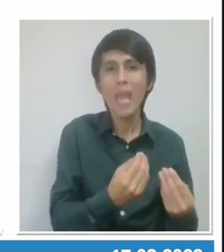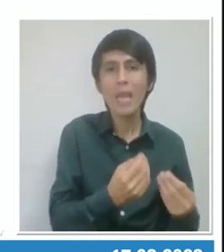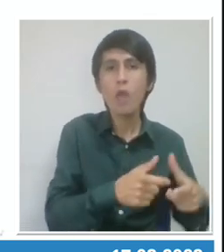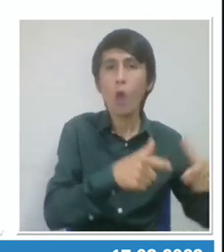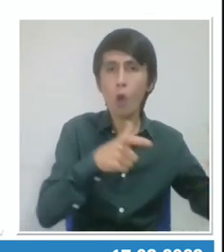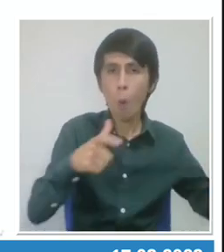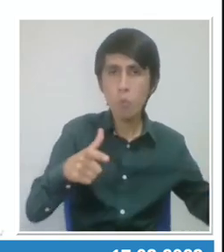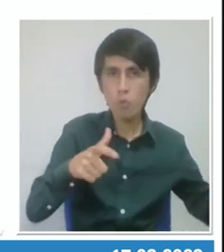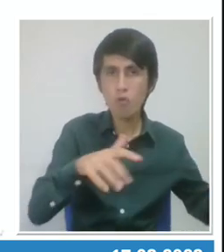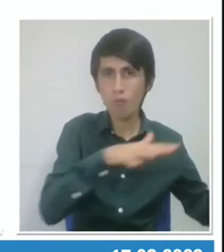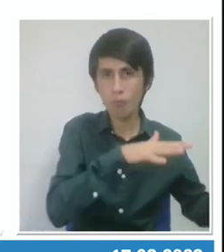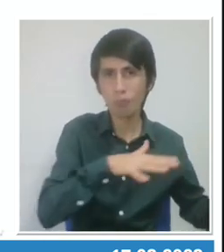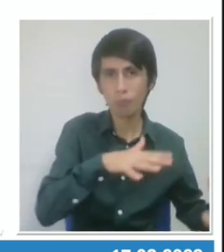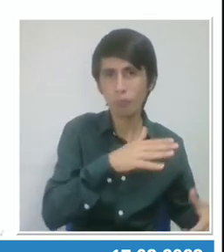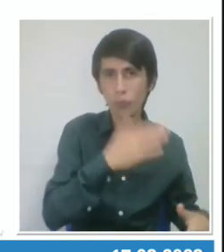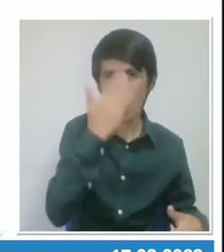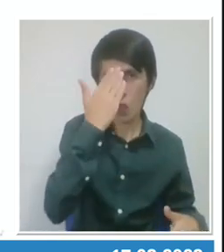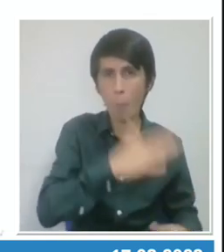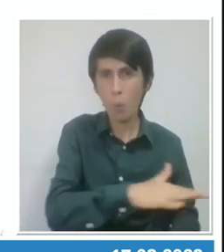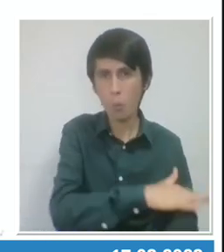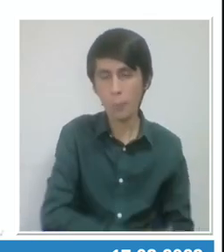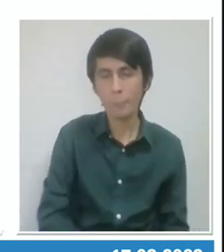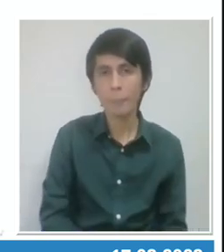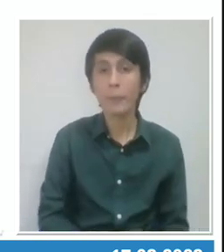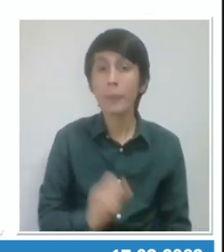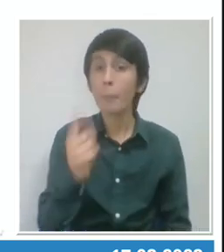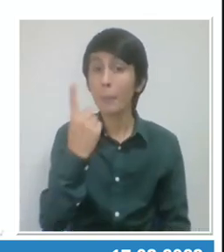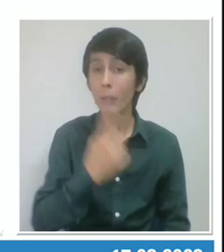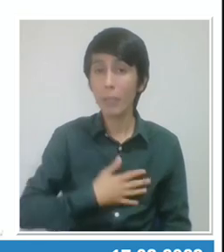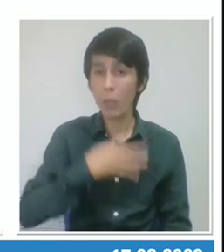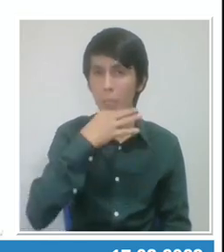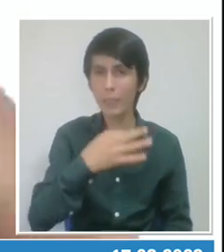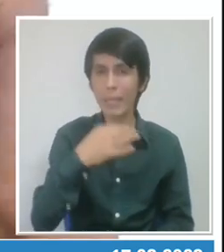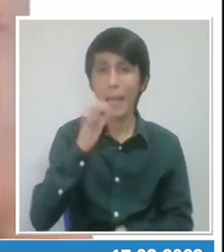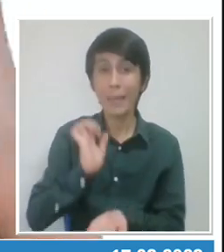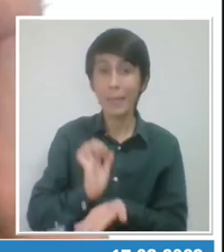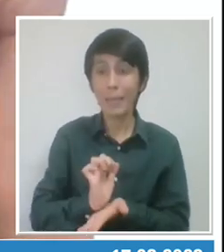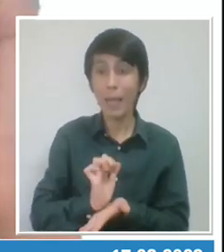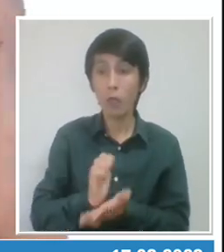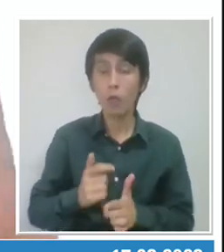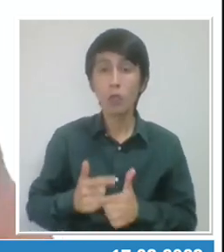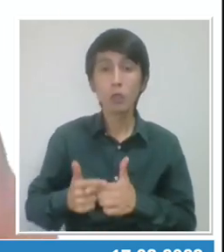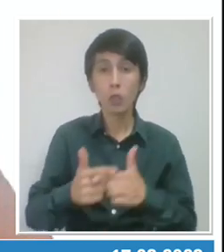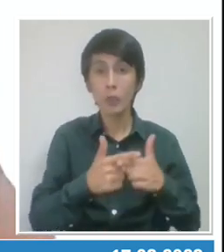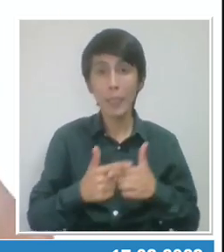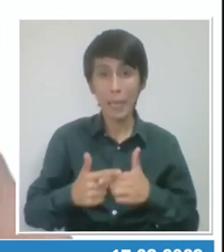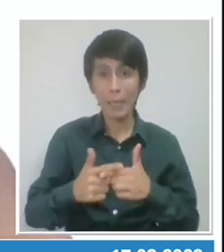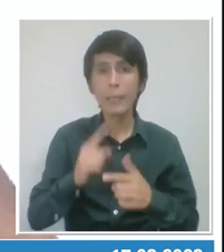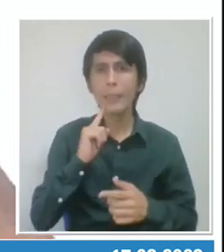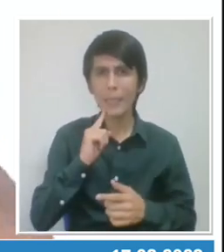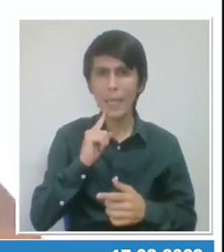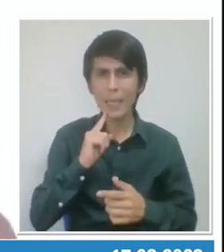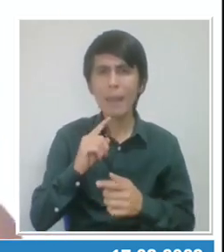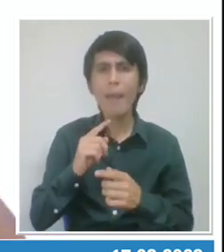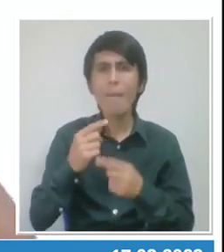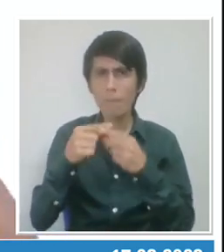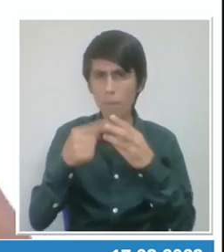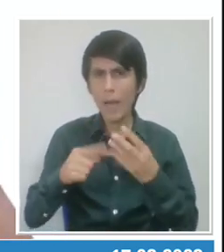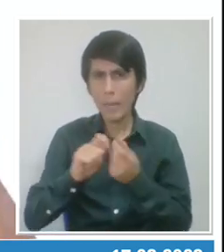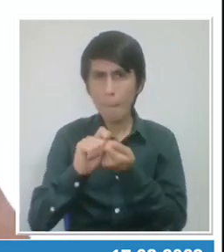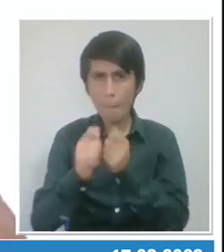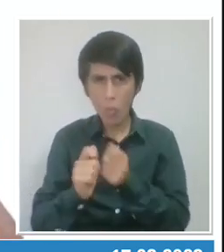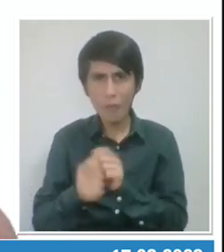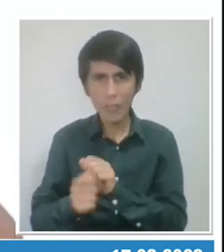Quiero partir dando cuenta que el Estado social tiene varias modificaciones en sí mismo. Es importante comprender el Estado